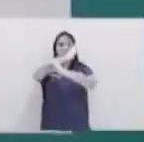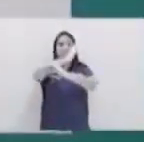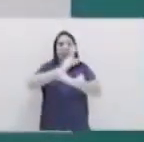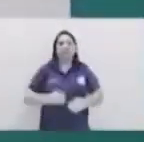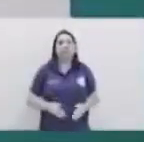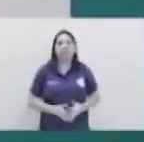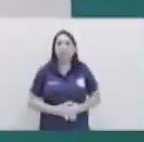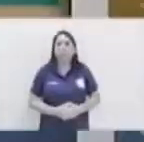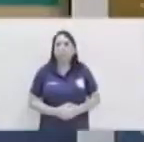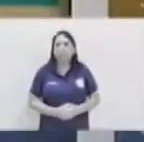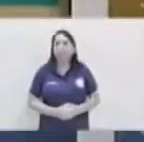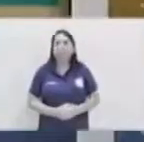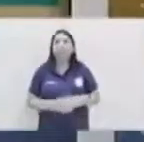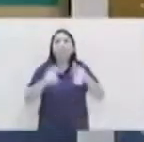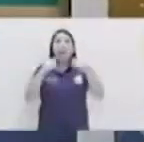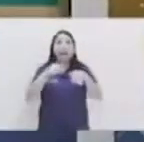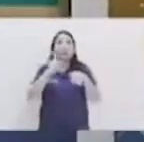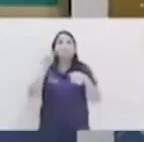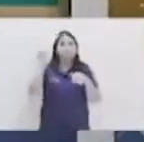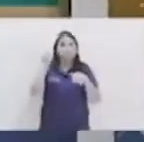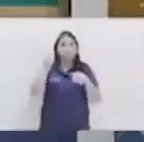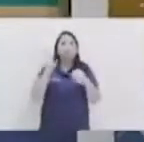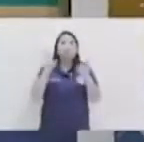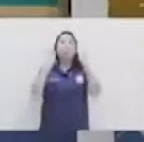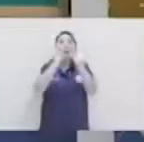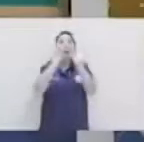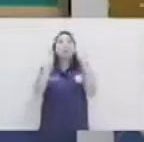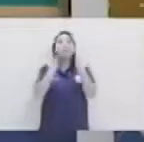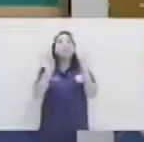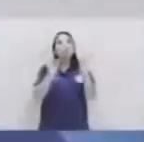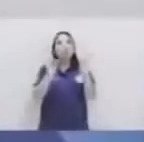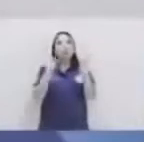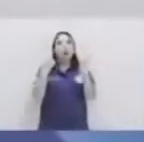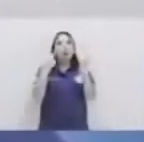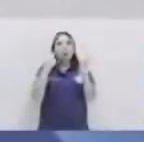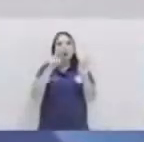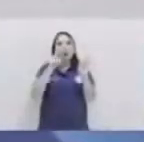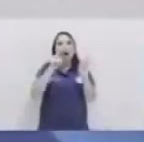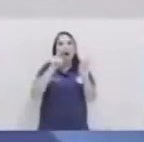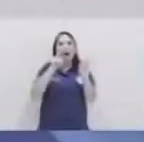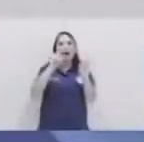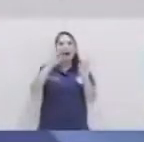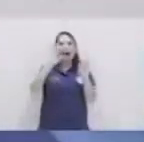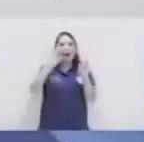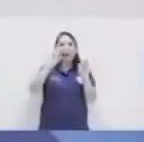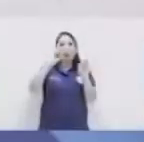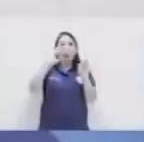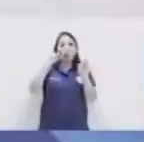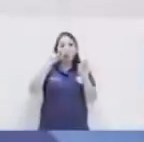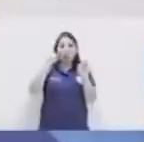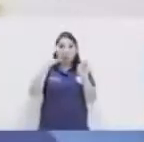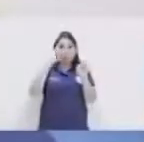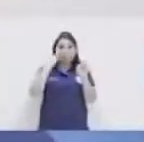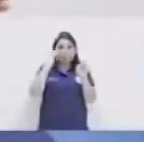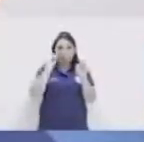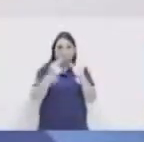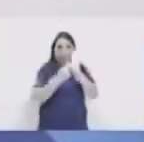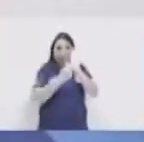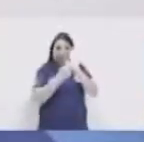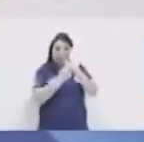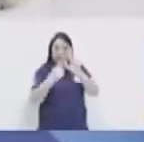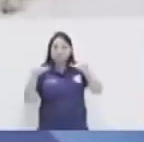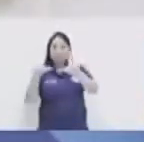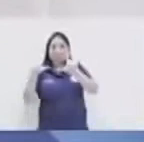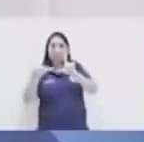X. Y de esa manera es la forma en que evaluamos una ecuación cuadrática y su